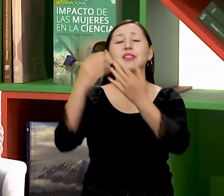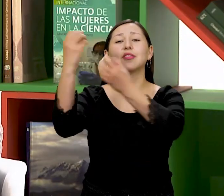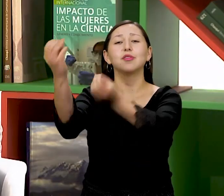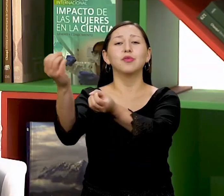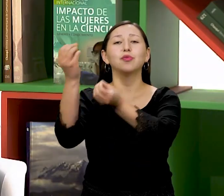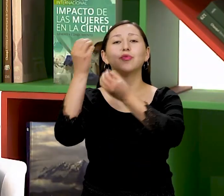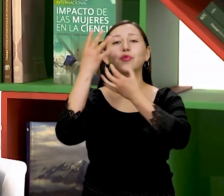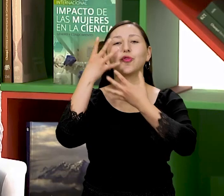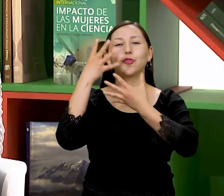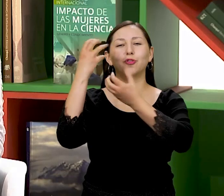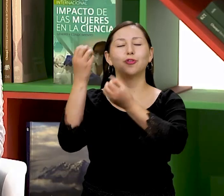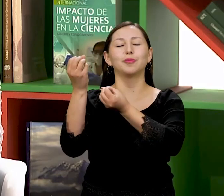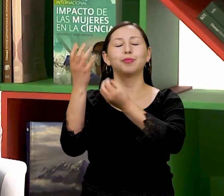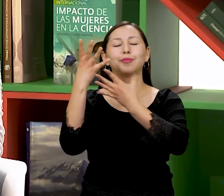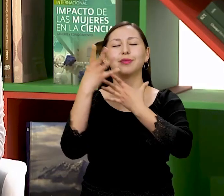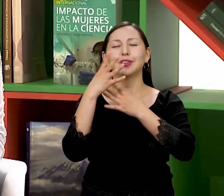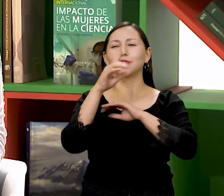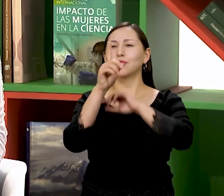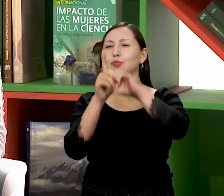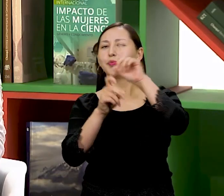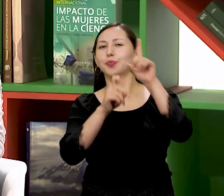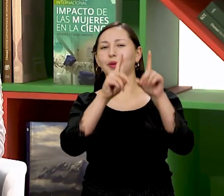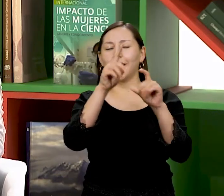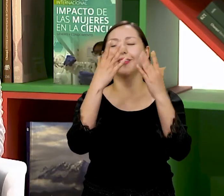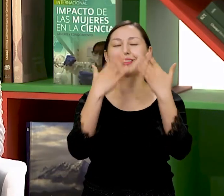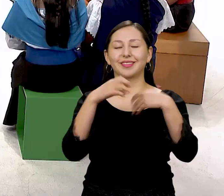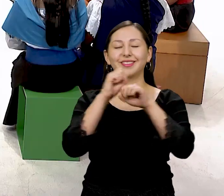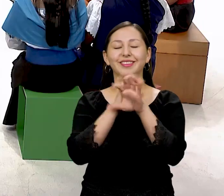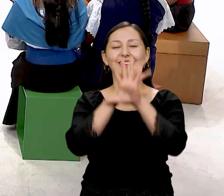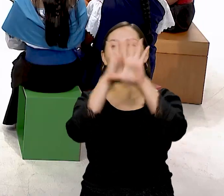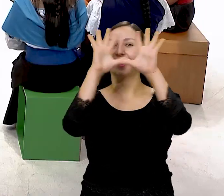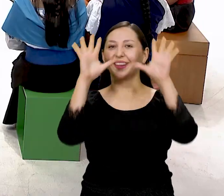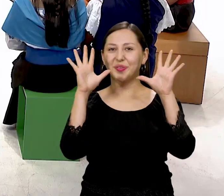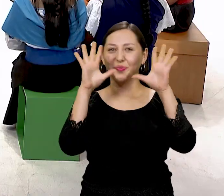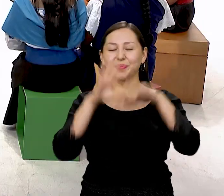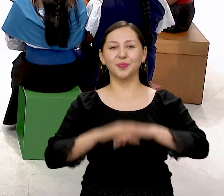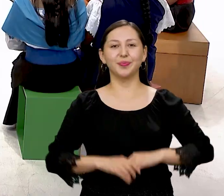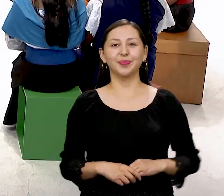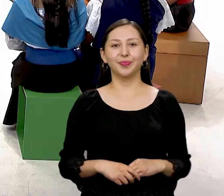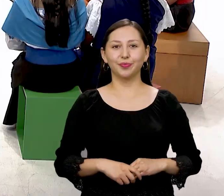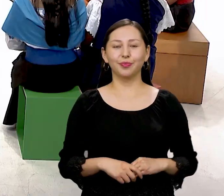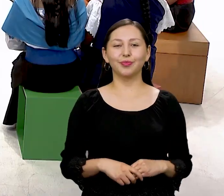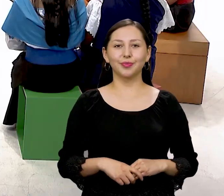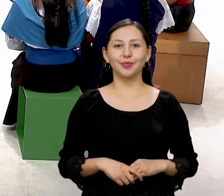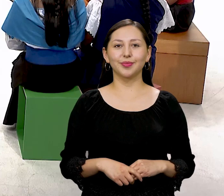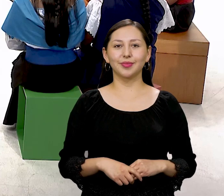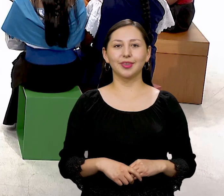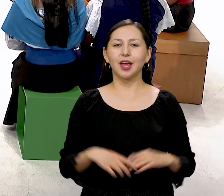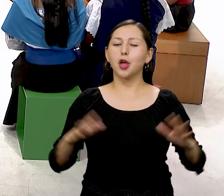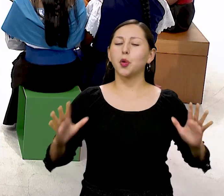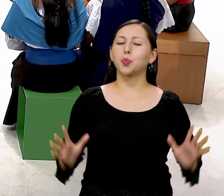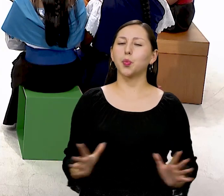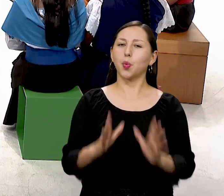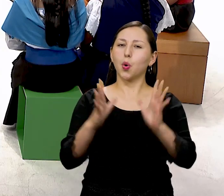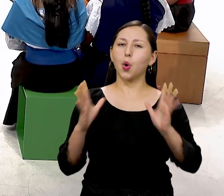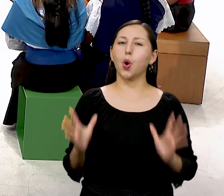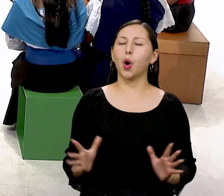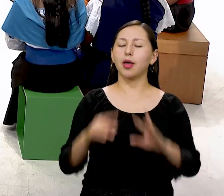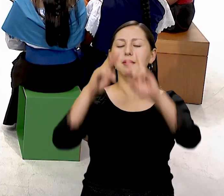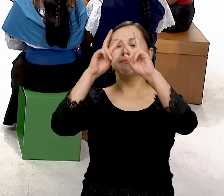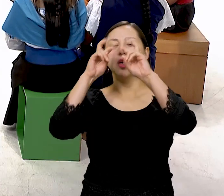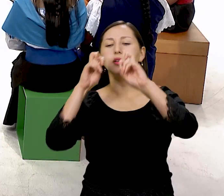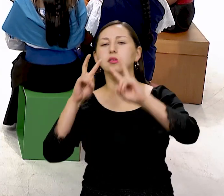Muchísimas gracias por satisfacer algunas de las inquietudes que se han planteado ahora, y también nos motiva a